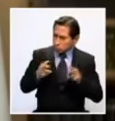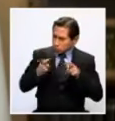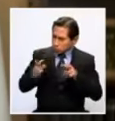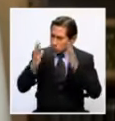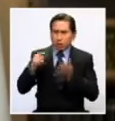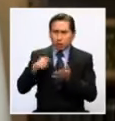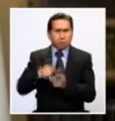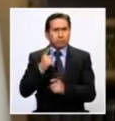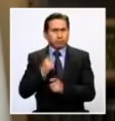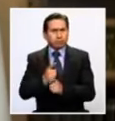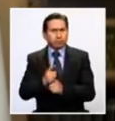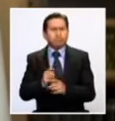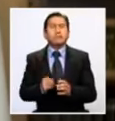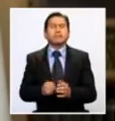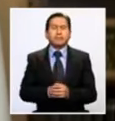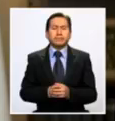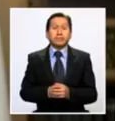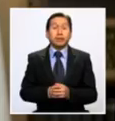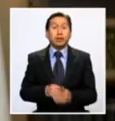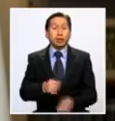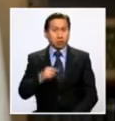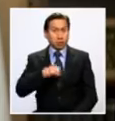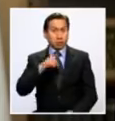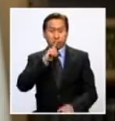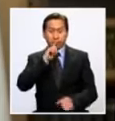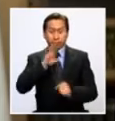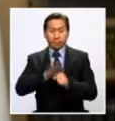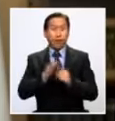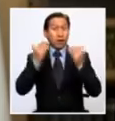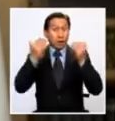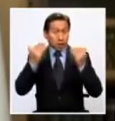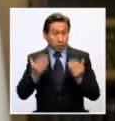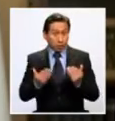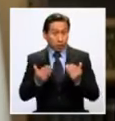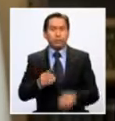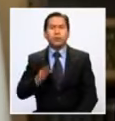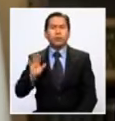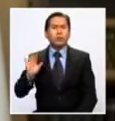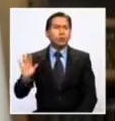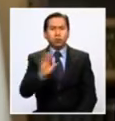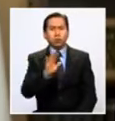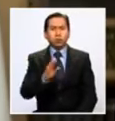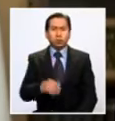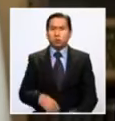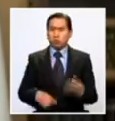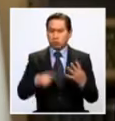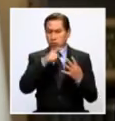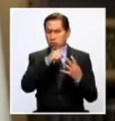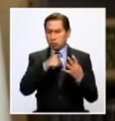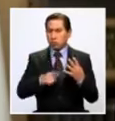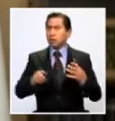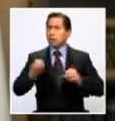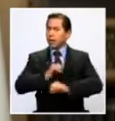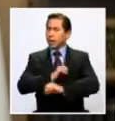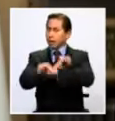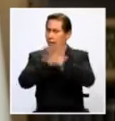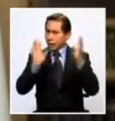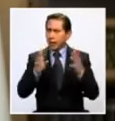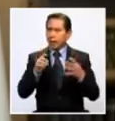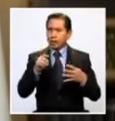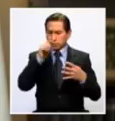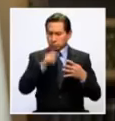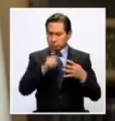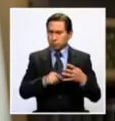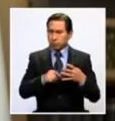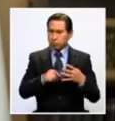curso. Me comprometo ahora y con ustedes a cuatro cosas claras sobre este caso